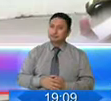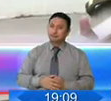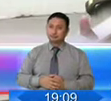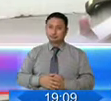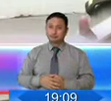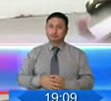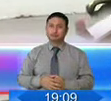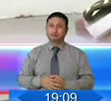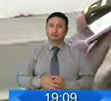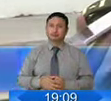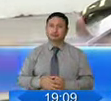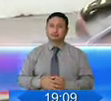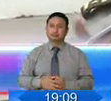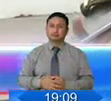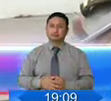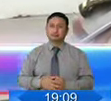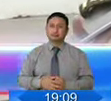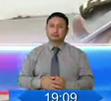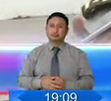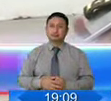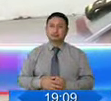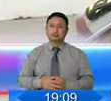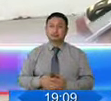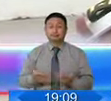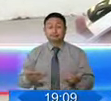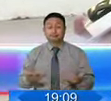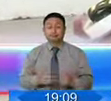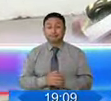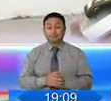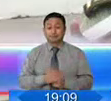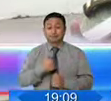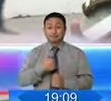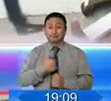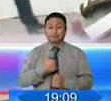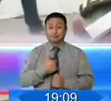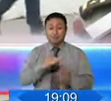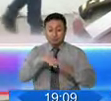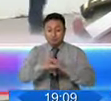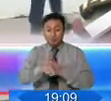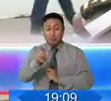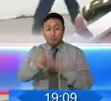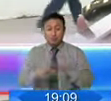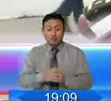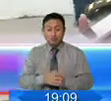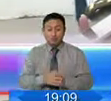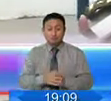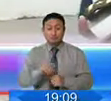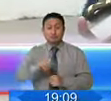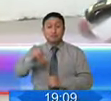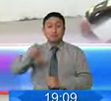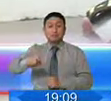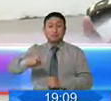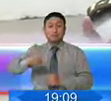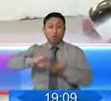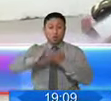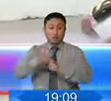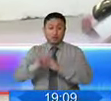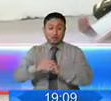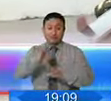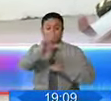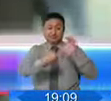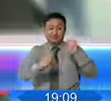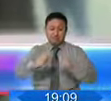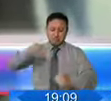distintas. Tuvimos que rescatarles, digamos así, para que no sean completamente golpeados, porque recibieron un poco de castigo por parte